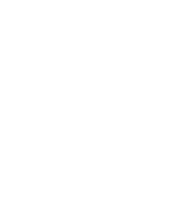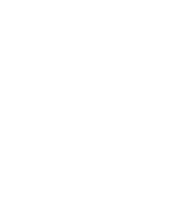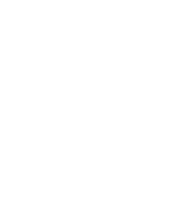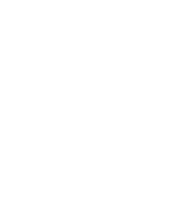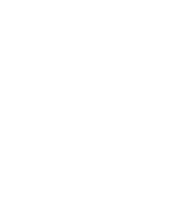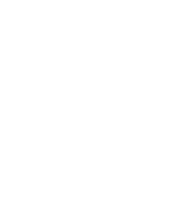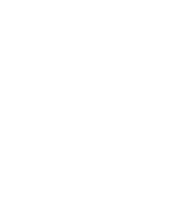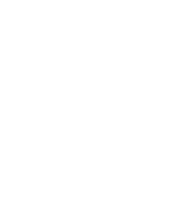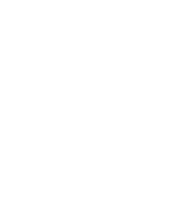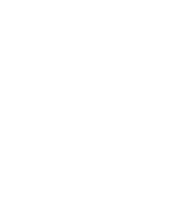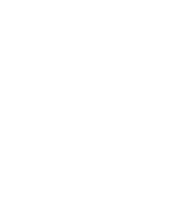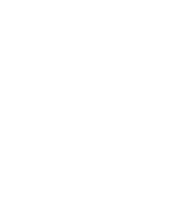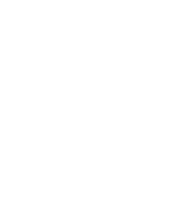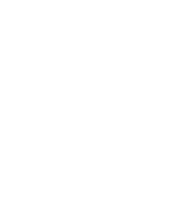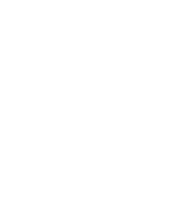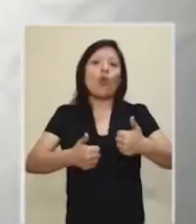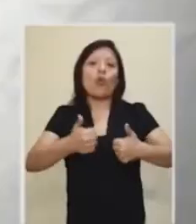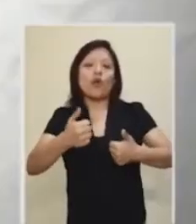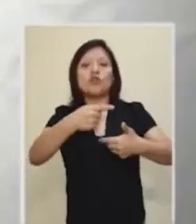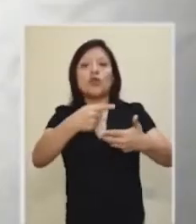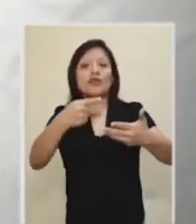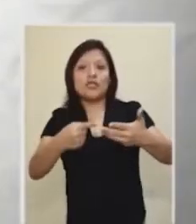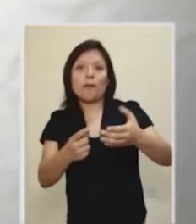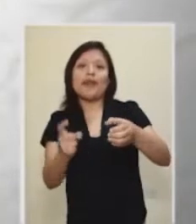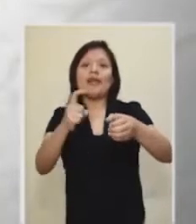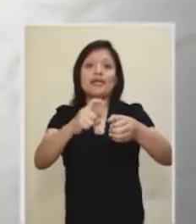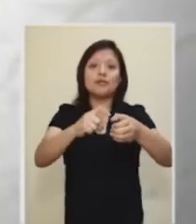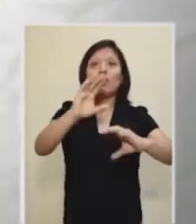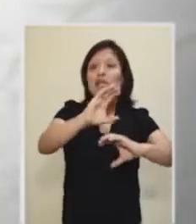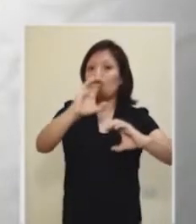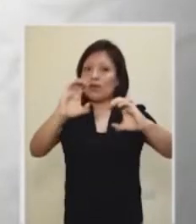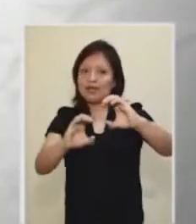luego, este, también la participación en diferentes, este,